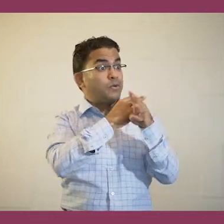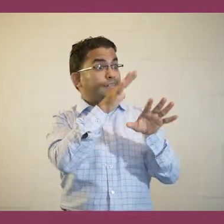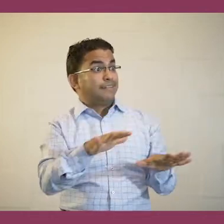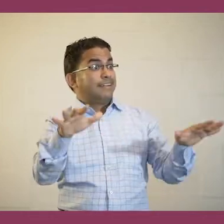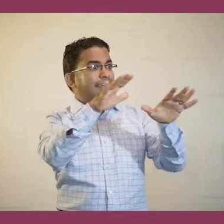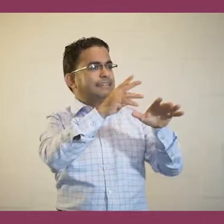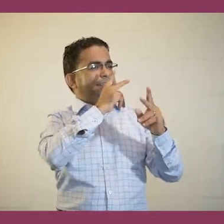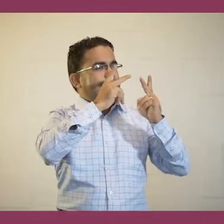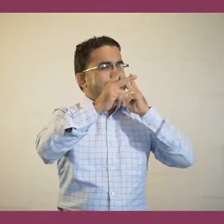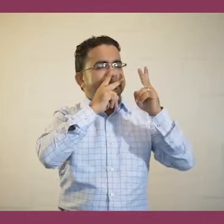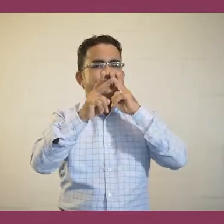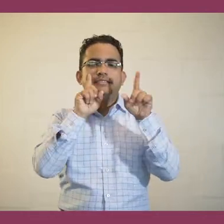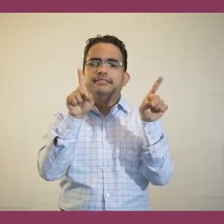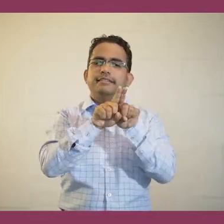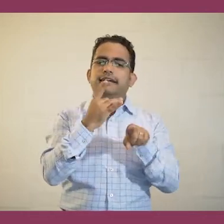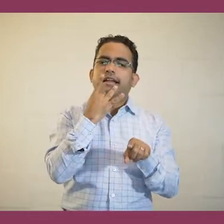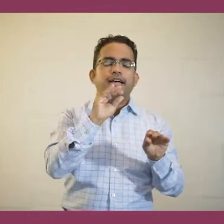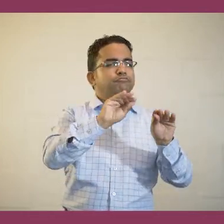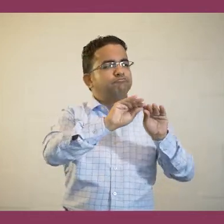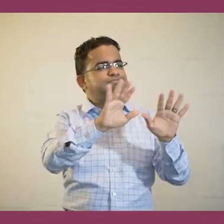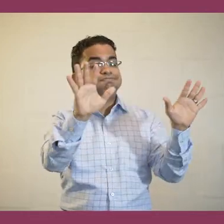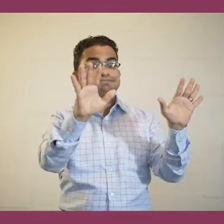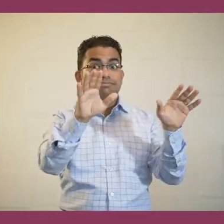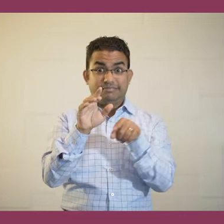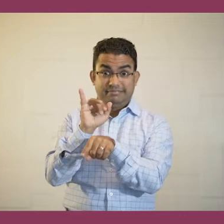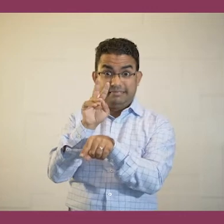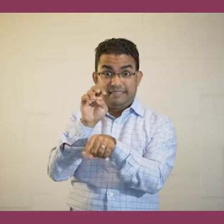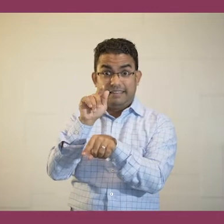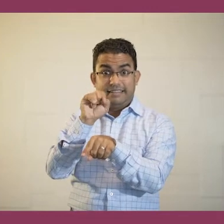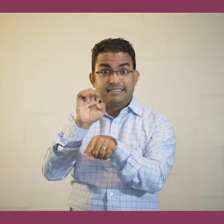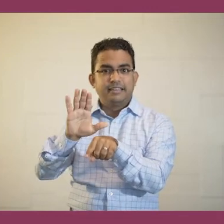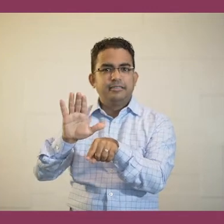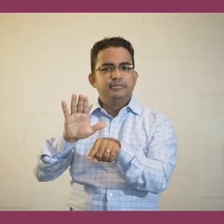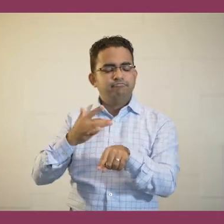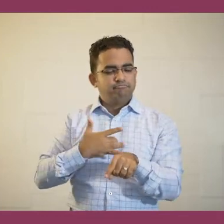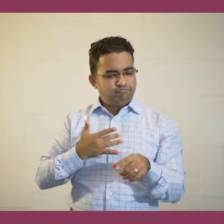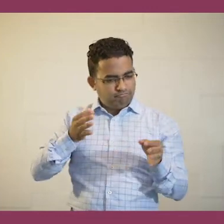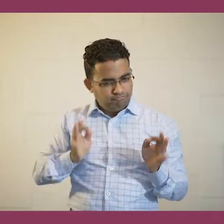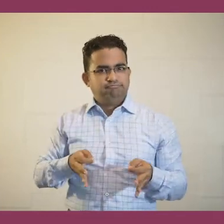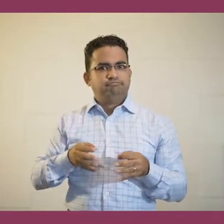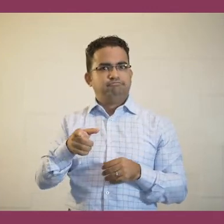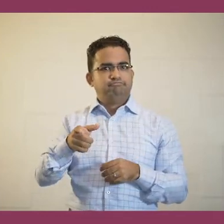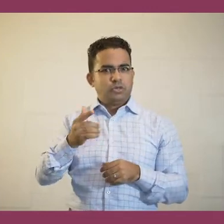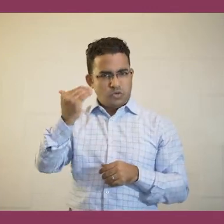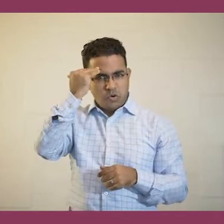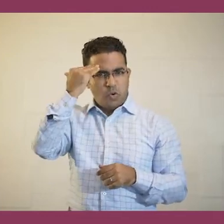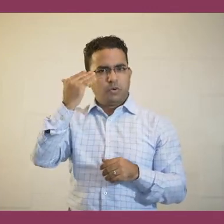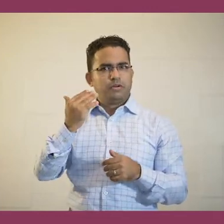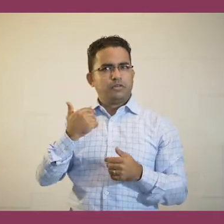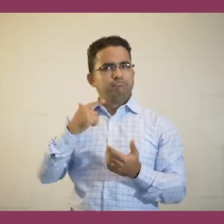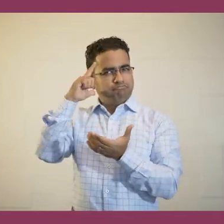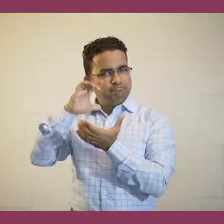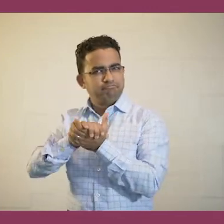al mundo a través de la luz. A Ibelice le mueve la certeza, una convicción profunda de lo que